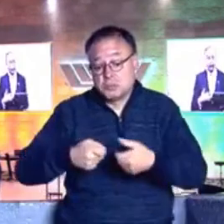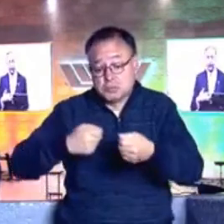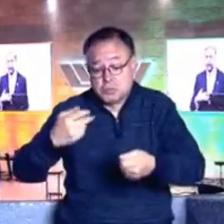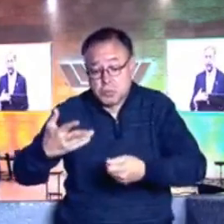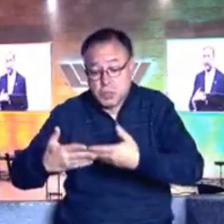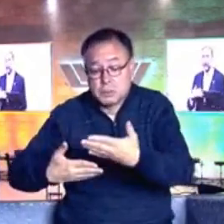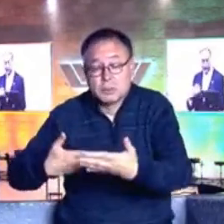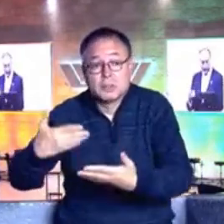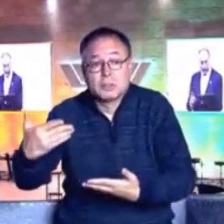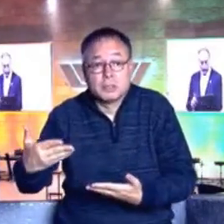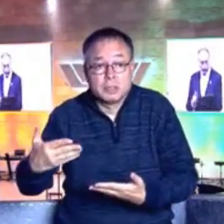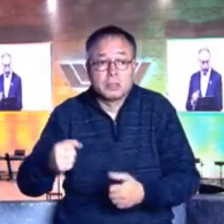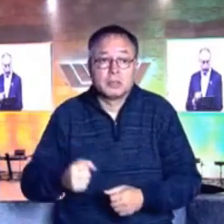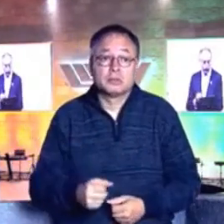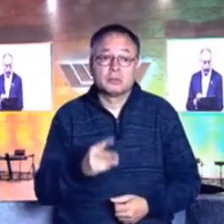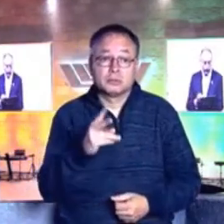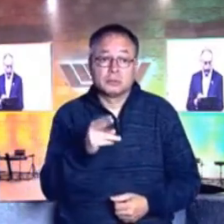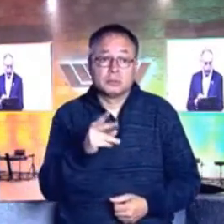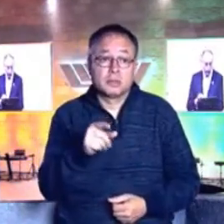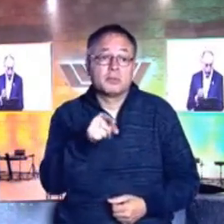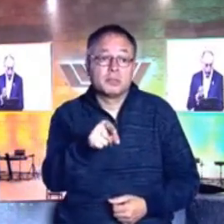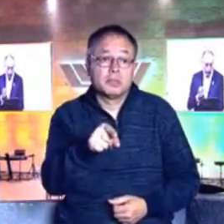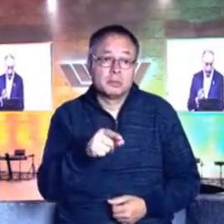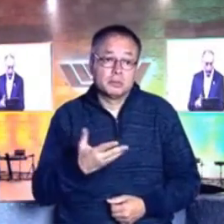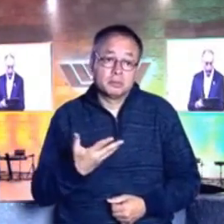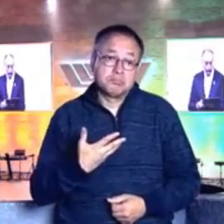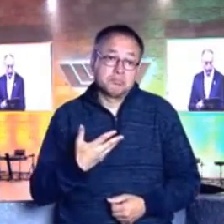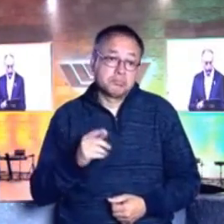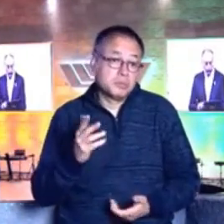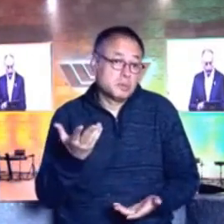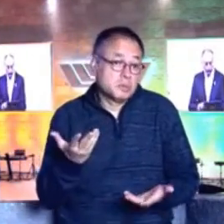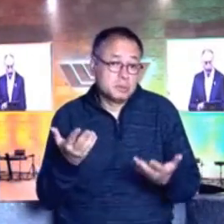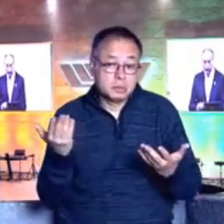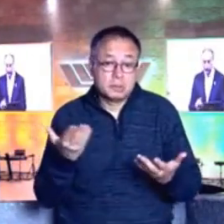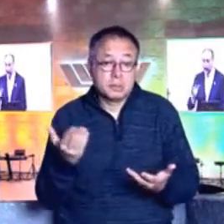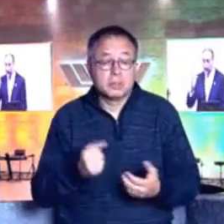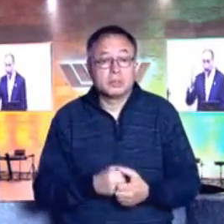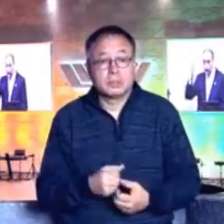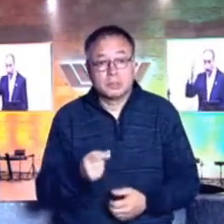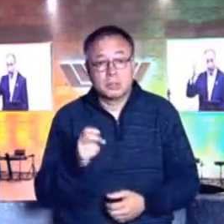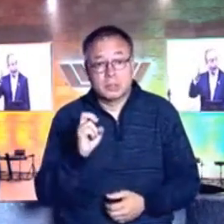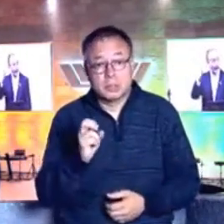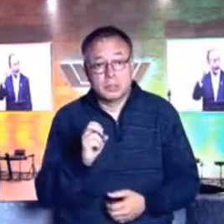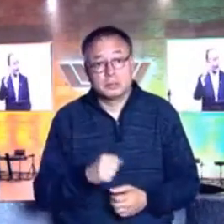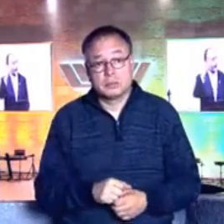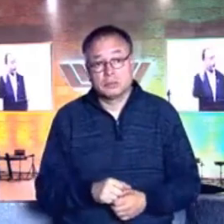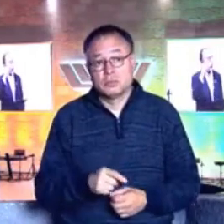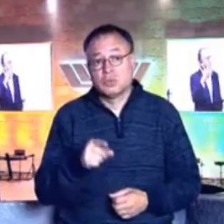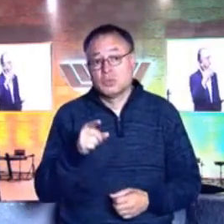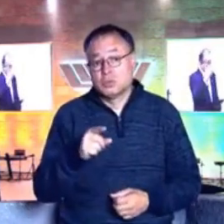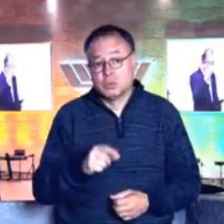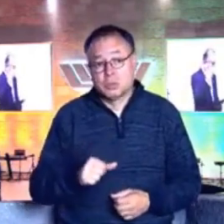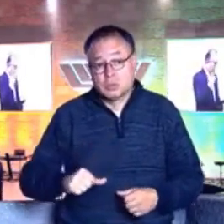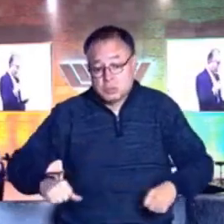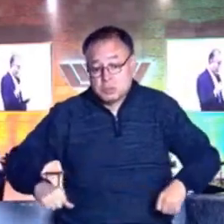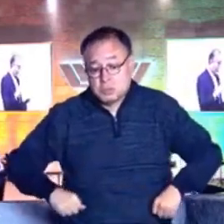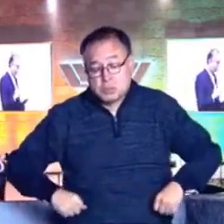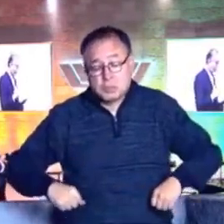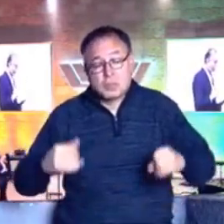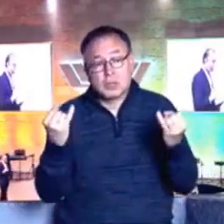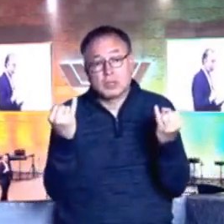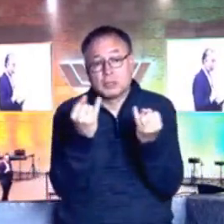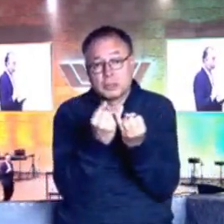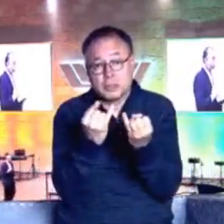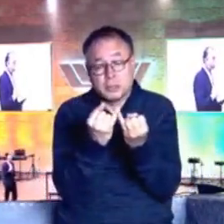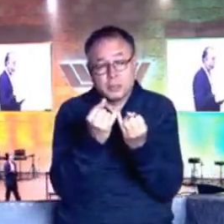que ser generosos y tú y yo como hijos de Dios tenemos que desarrollar su carácter su personalidad en nosotros